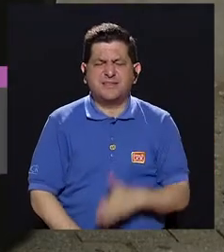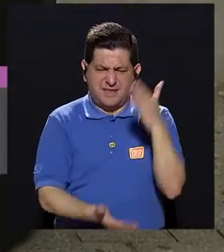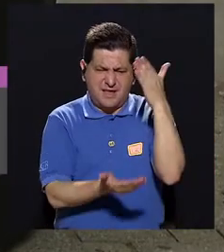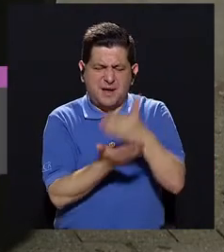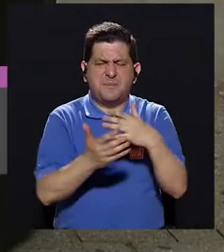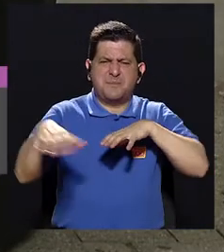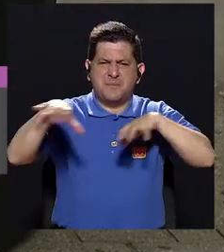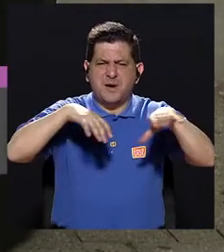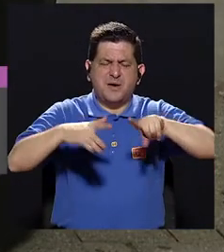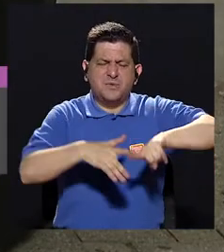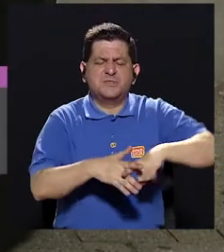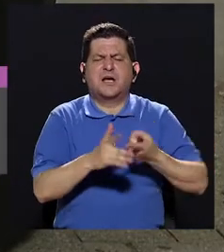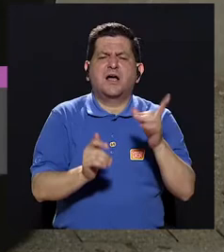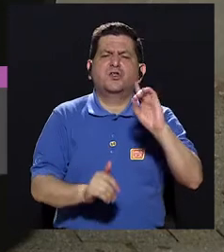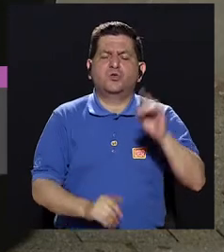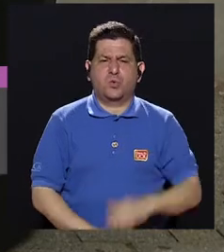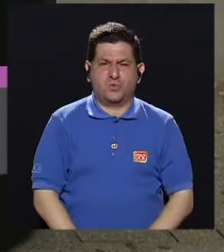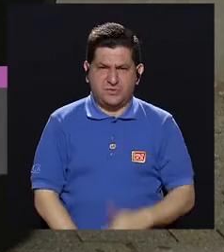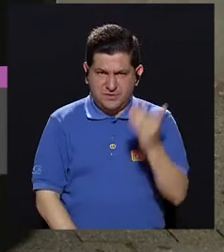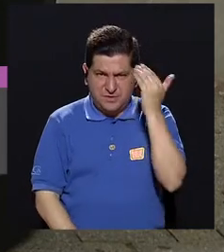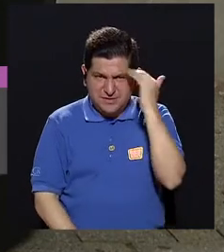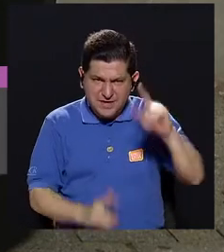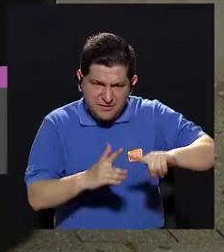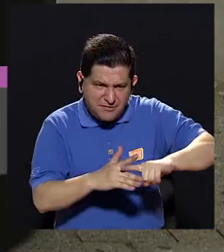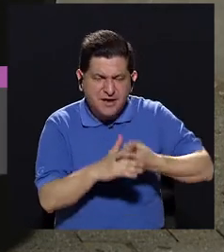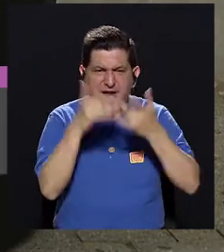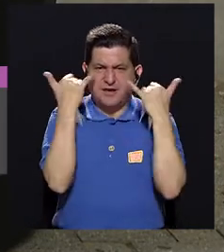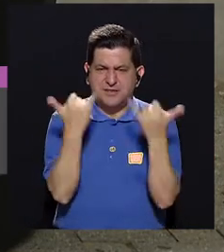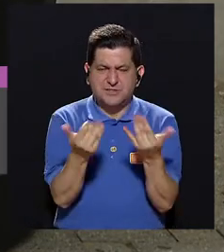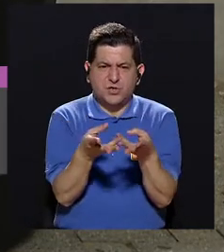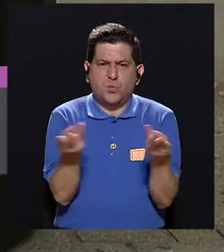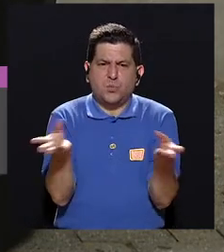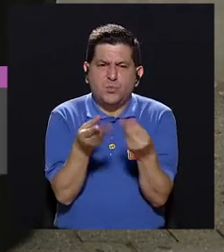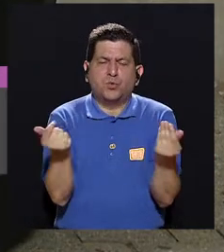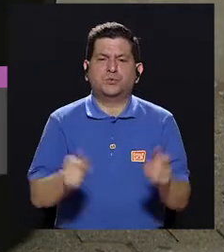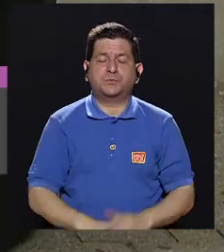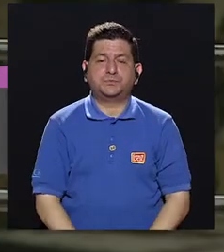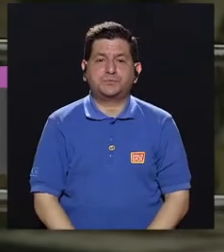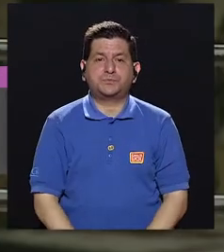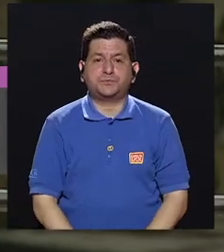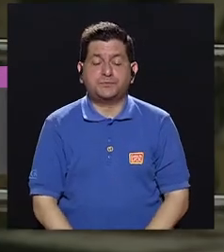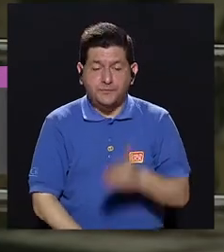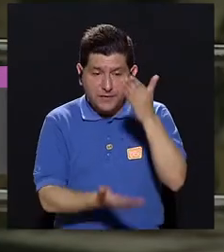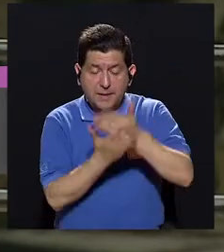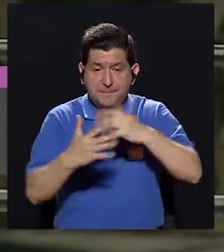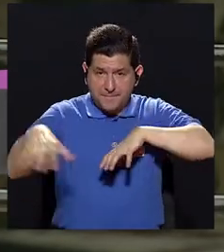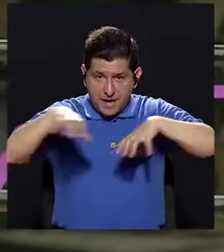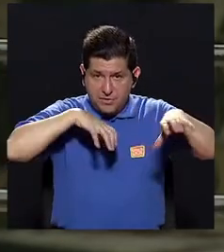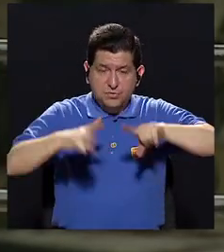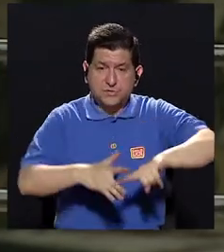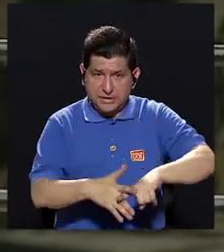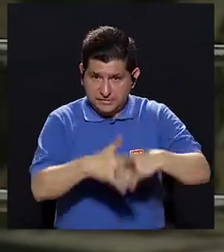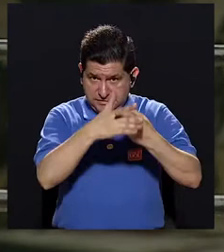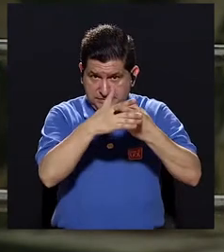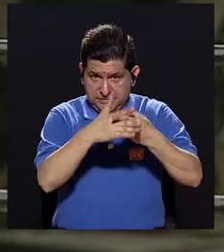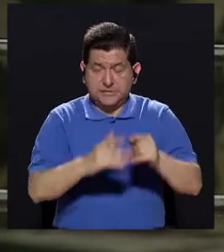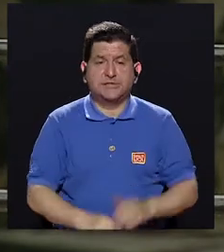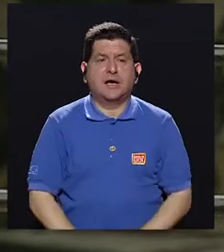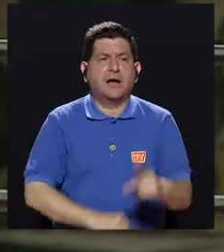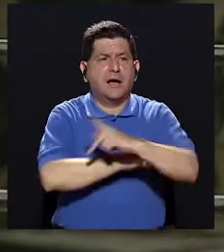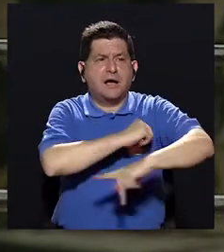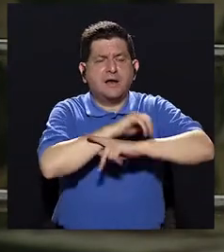pausa activa? ¿De dónde se conoce que comenzó pues, a producirse? Sí, bueno, las pausas activas empezaron más que todo